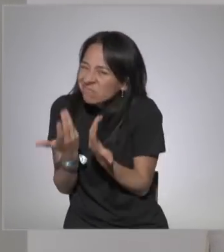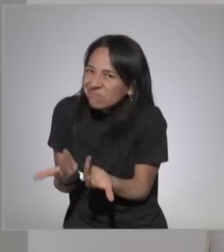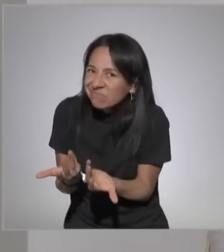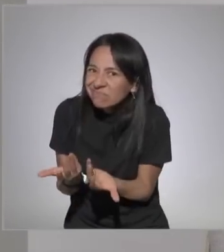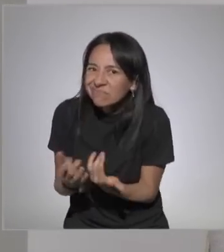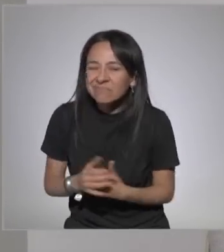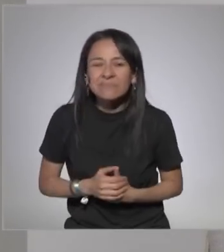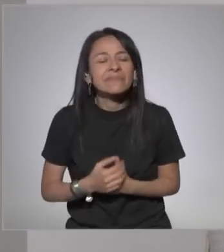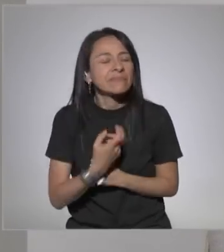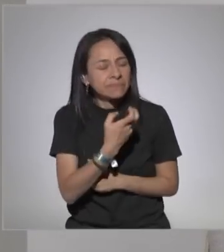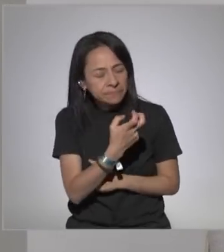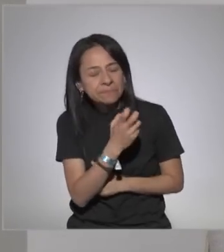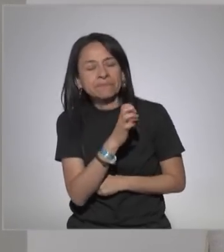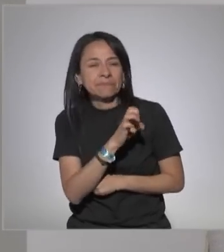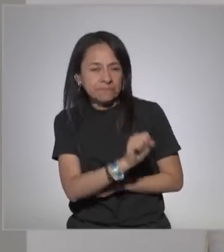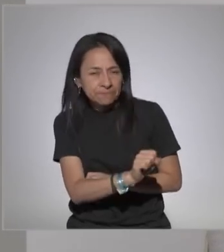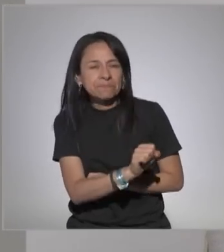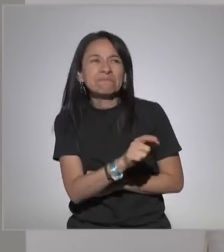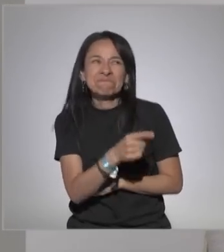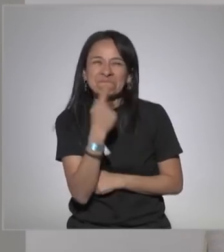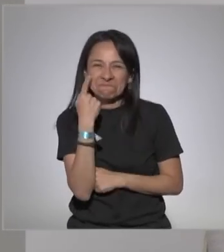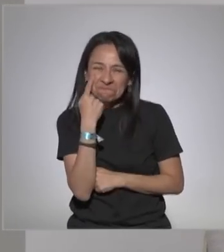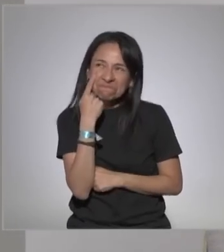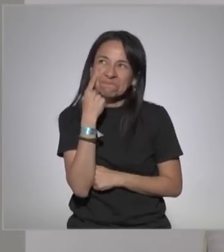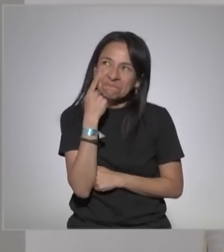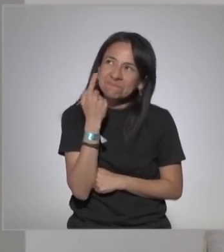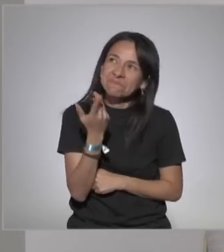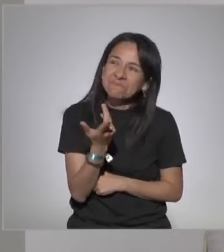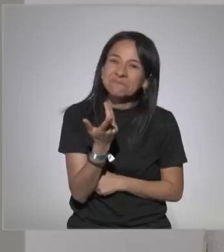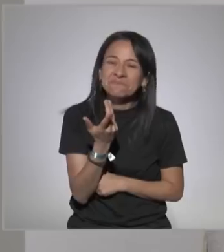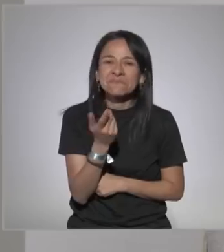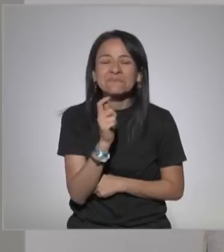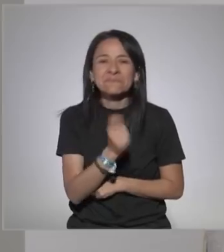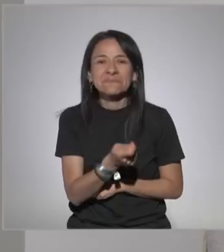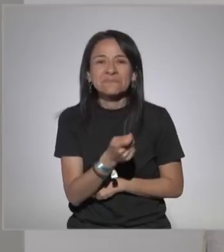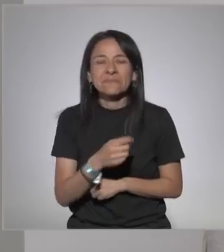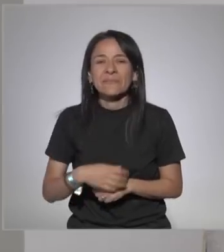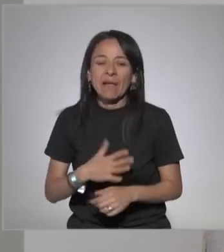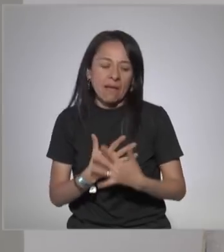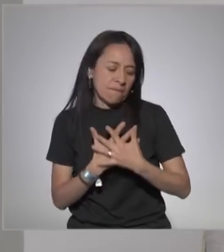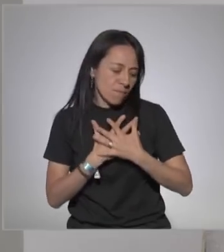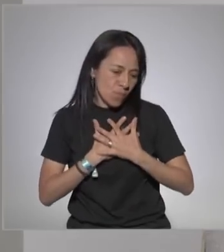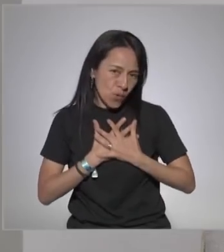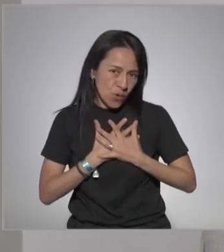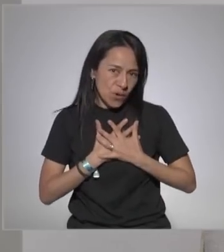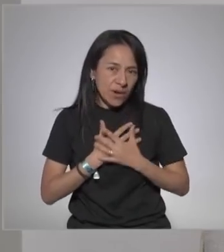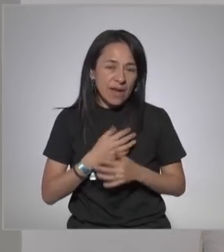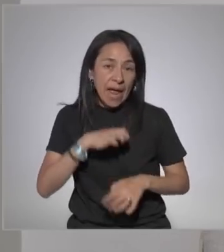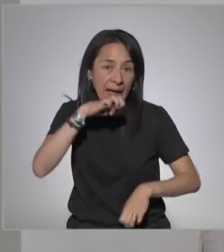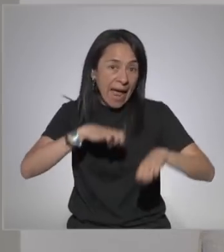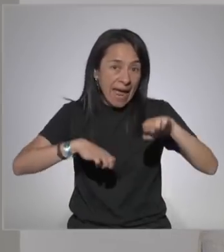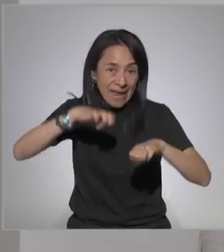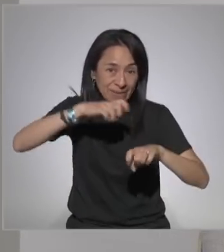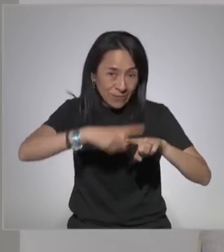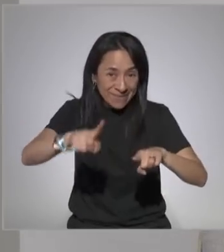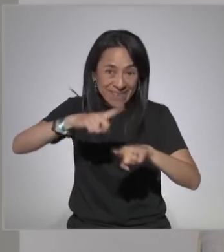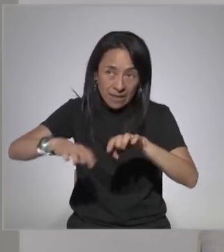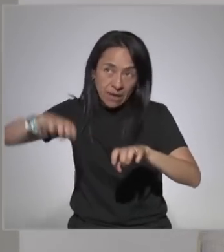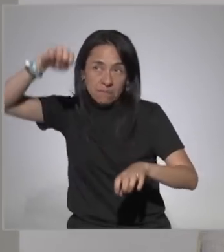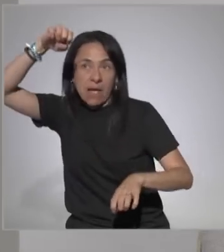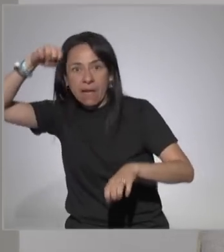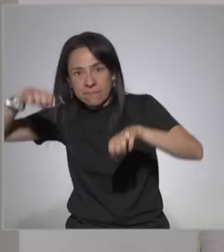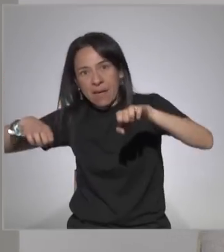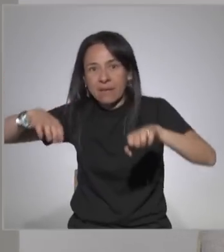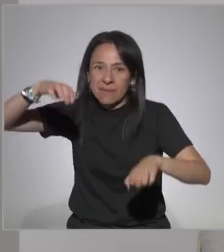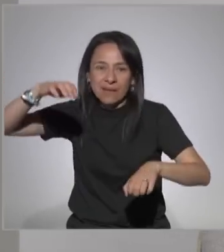Hay una aproximación interesante que analiza el amor con diferencia de edades. Y